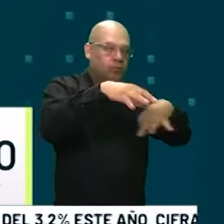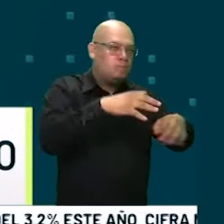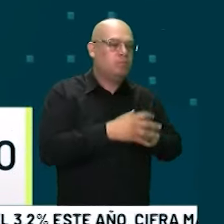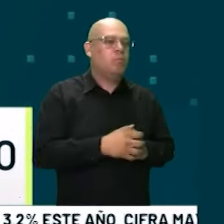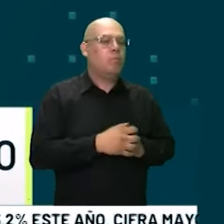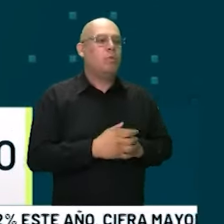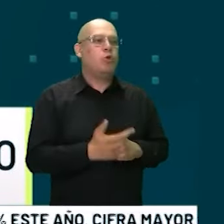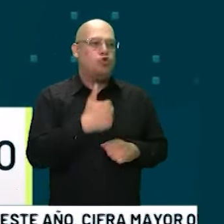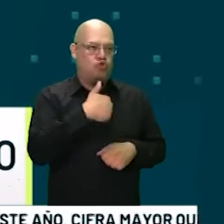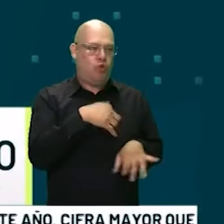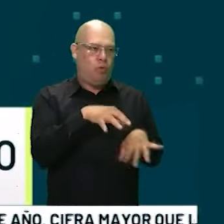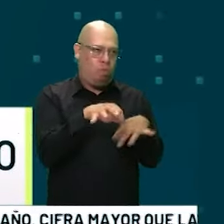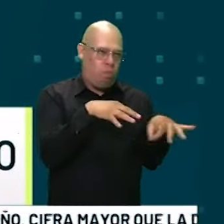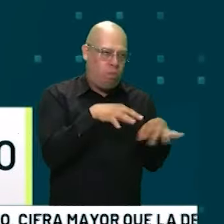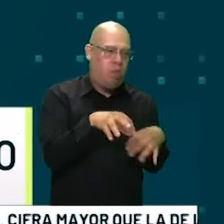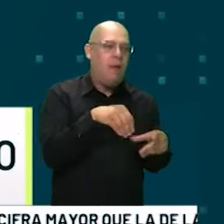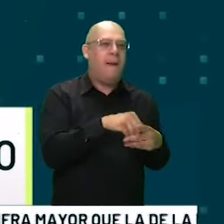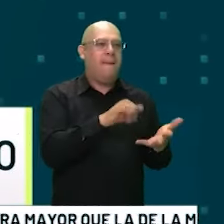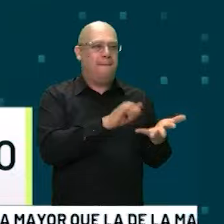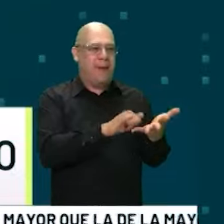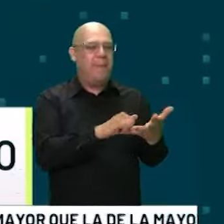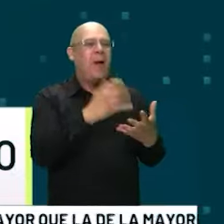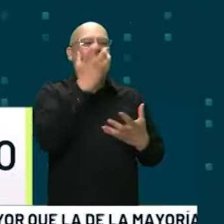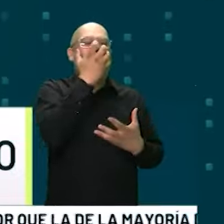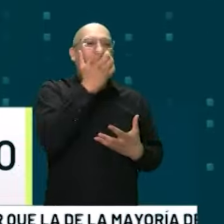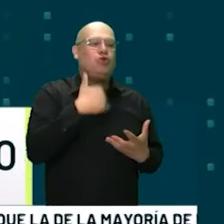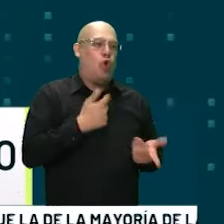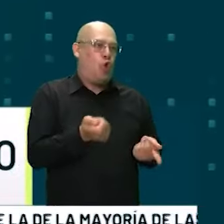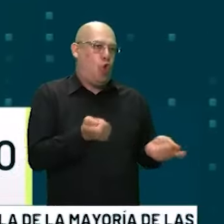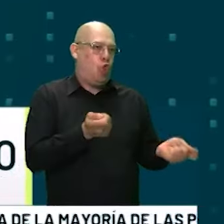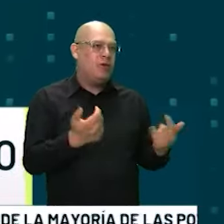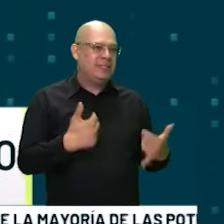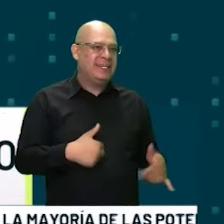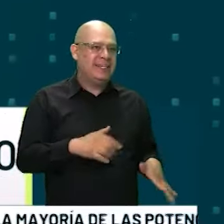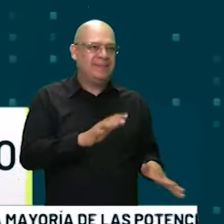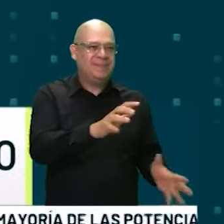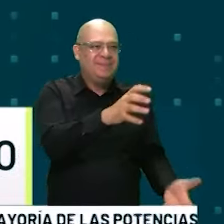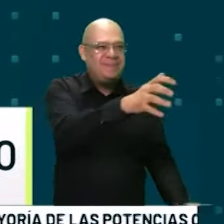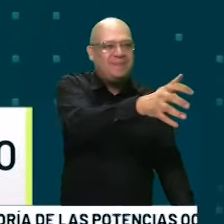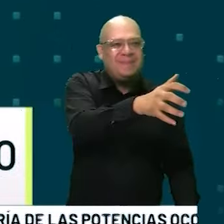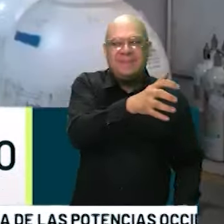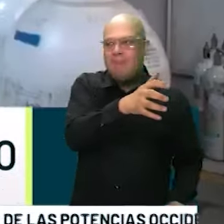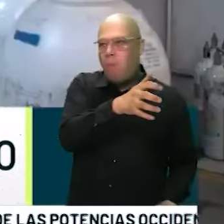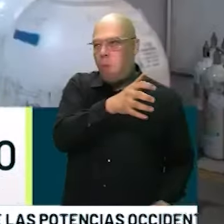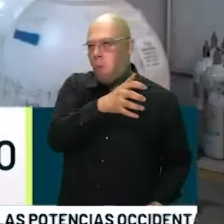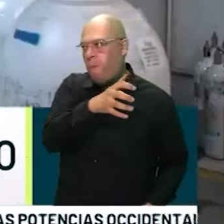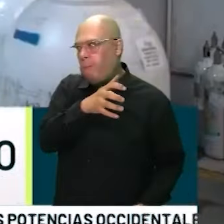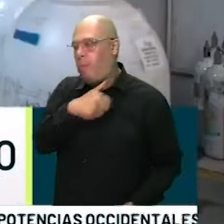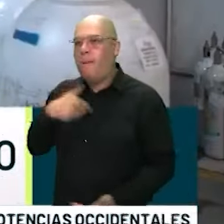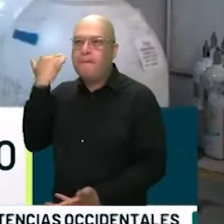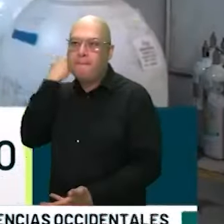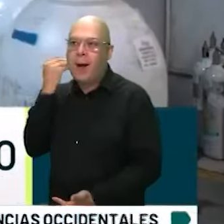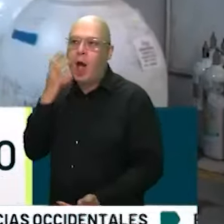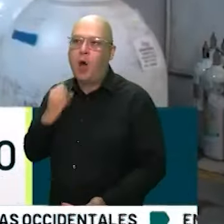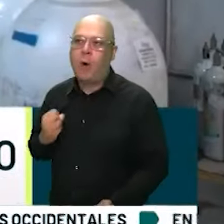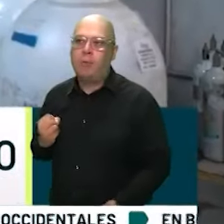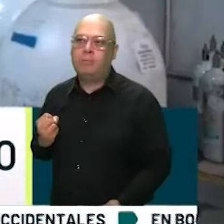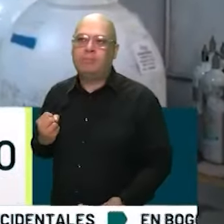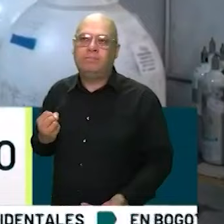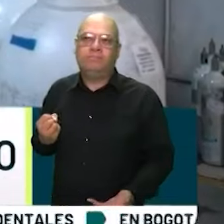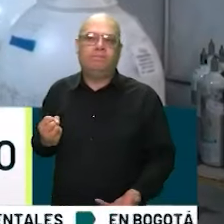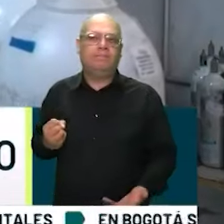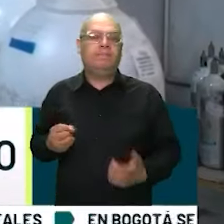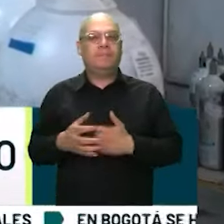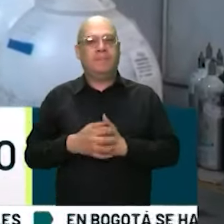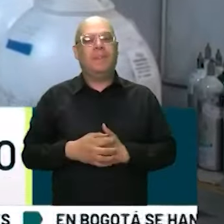los concentradores y cilindros de oxígeno, los retiran sin entregar ningún equipo a cambio. Según los datos del gremio, en el último